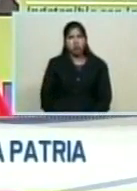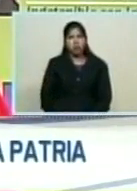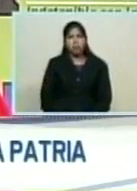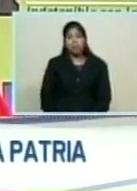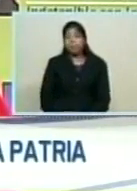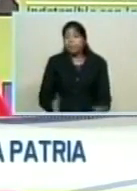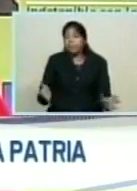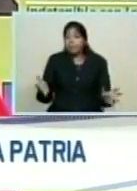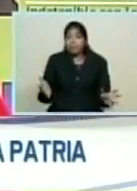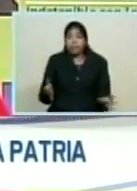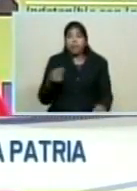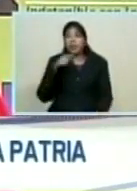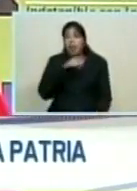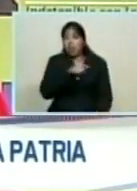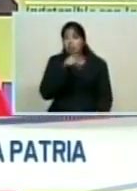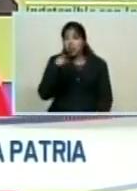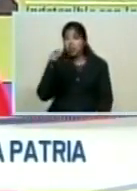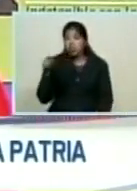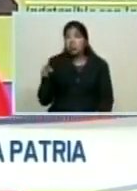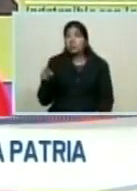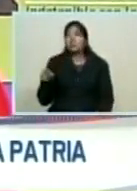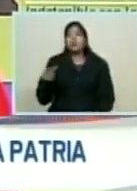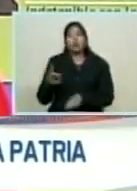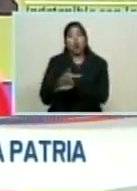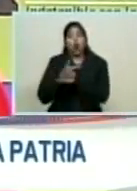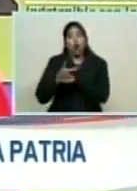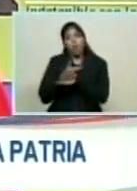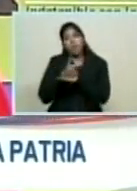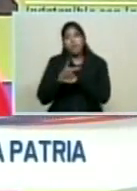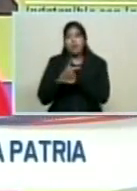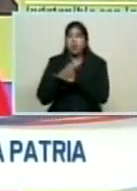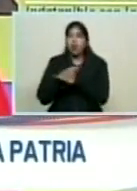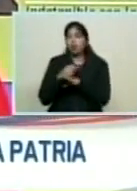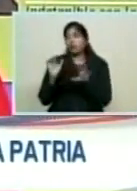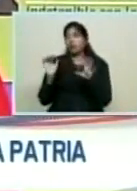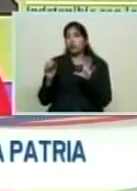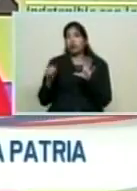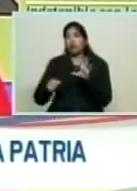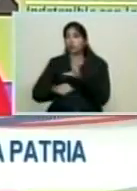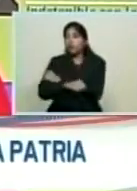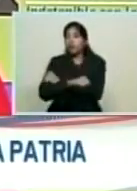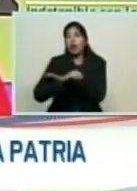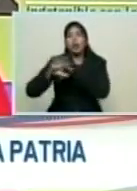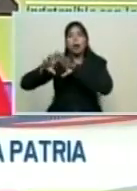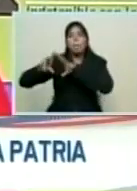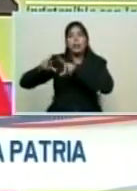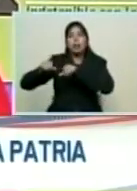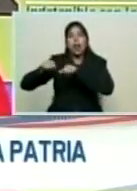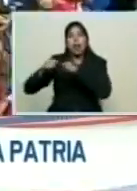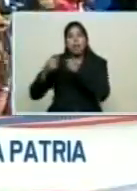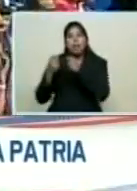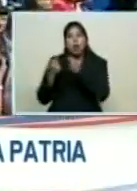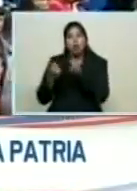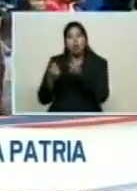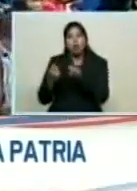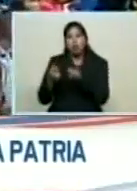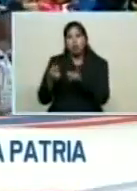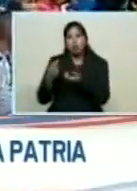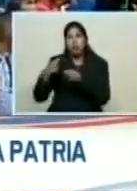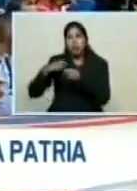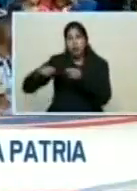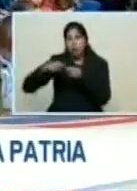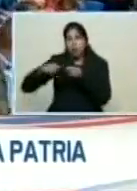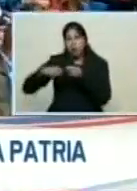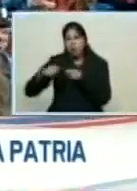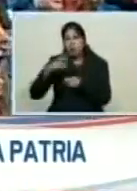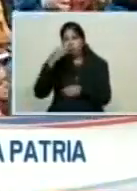Así es la educación en los países gobernados por la oligarquía, por el capitalismo neoliberal, por el capitalismo